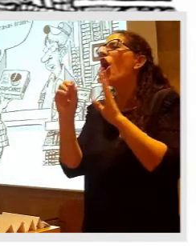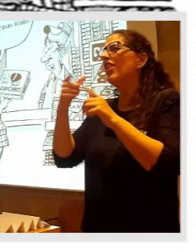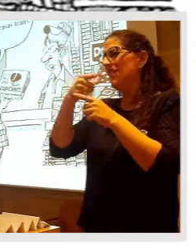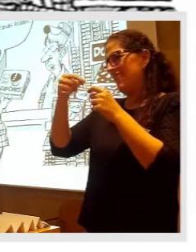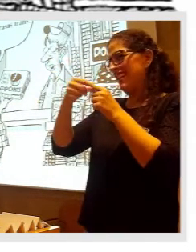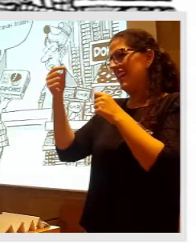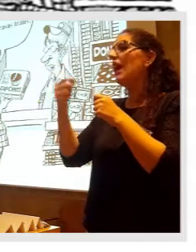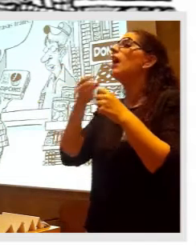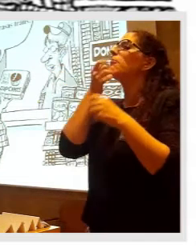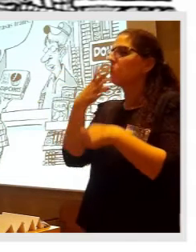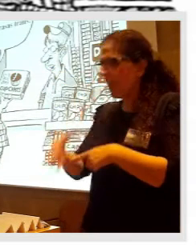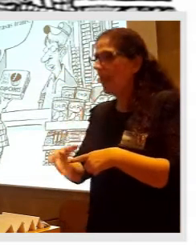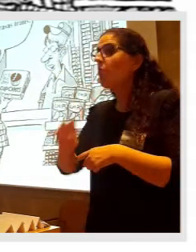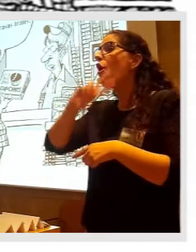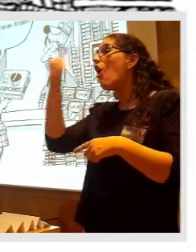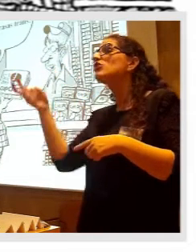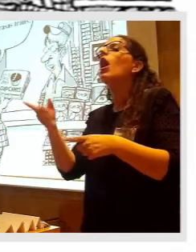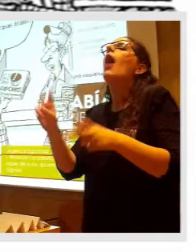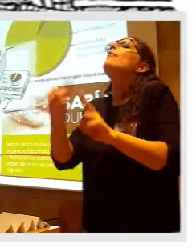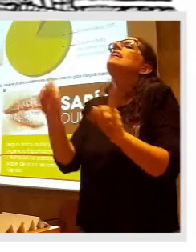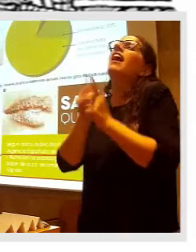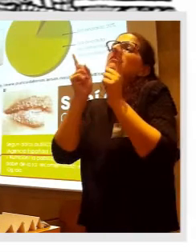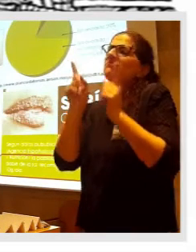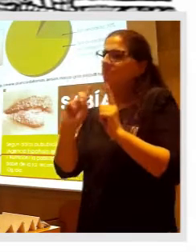no en grasas vegetales.